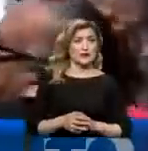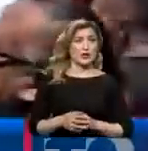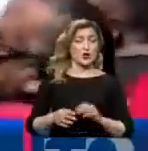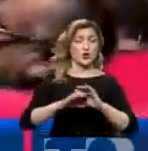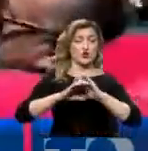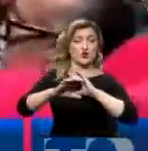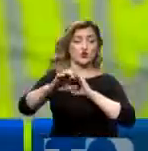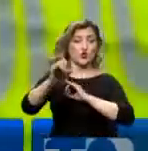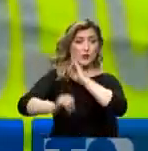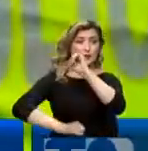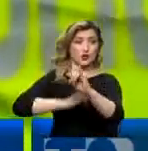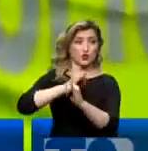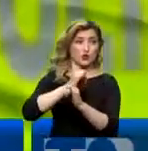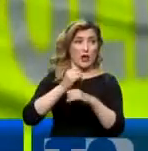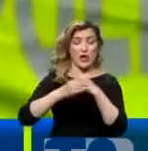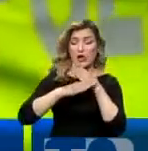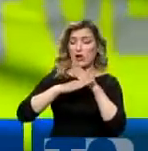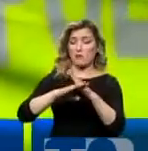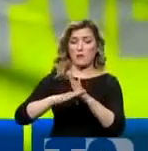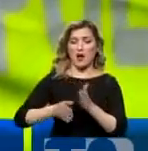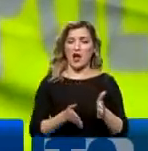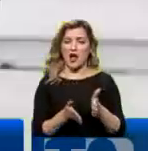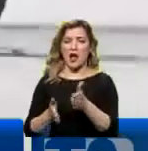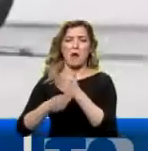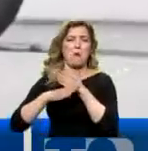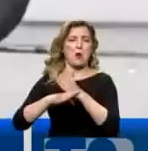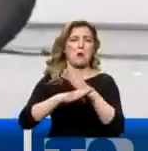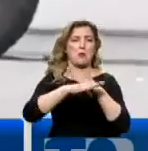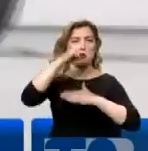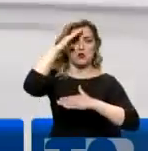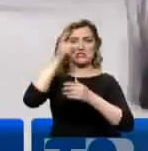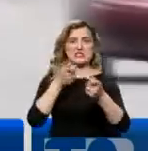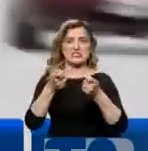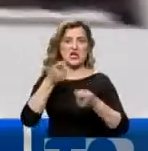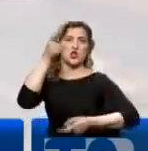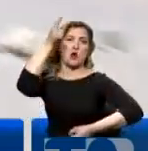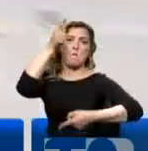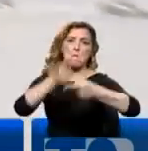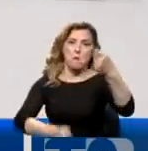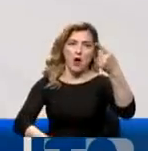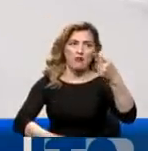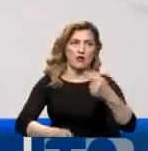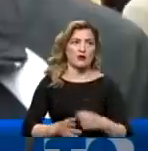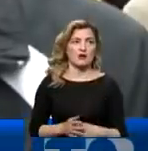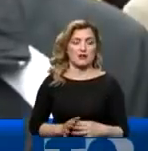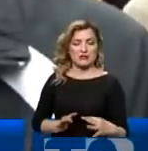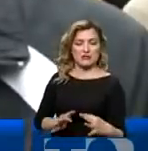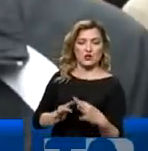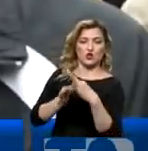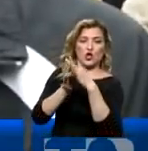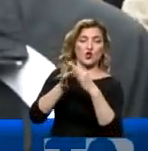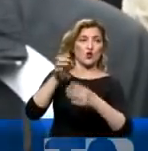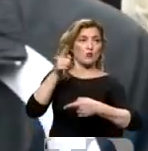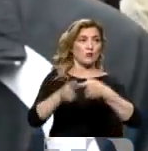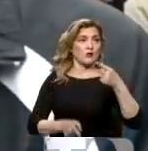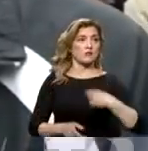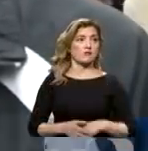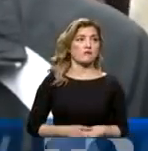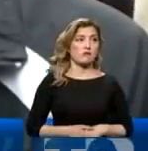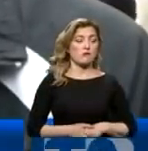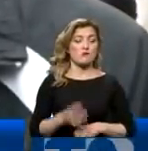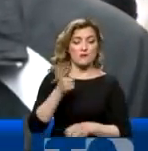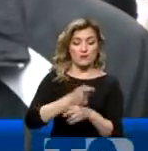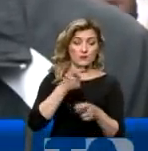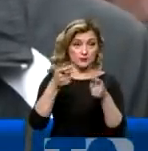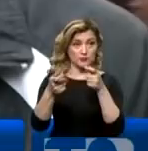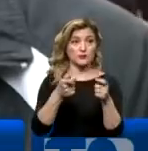ducto internacional y varias arterias viales de la provincia, dejándola incomunicada con el resto del país. Hasta cuando disponga la dirigencia y